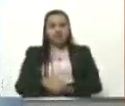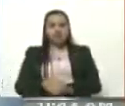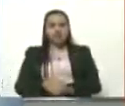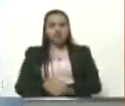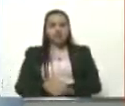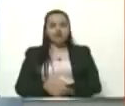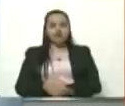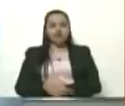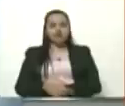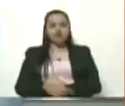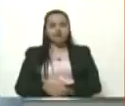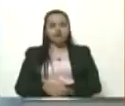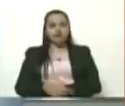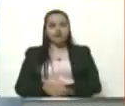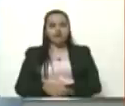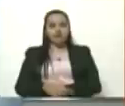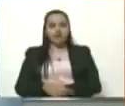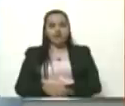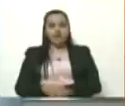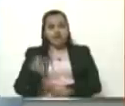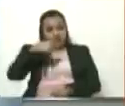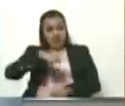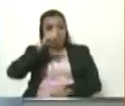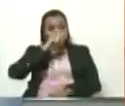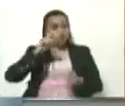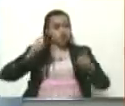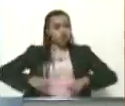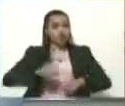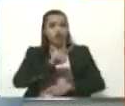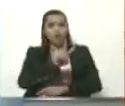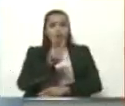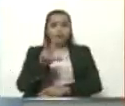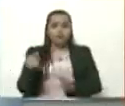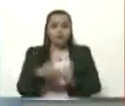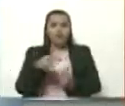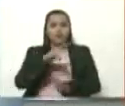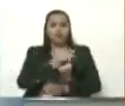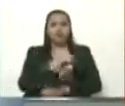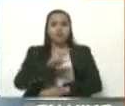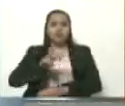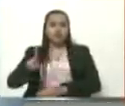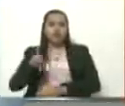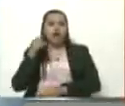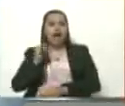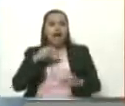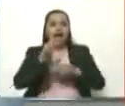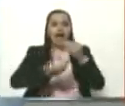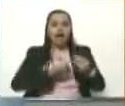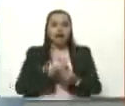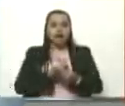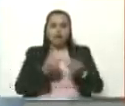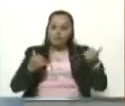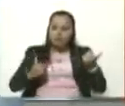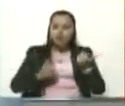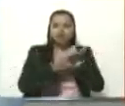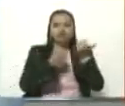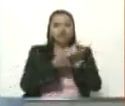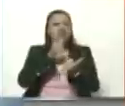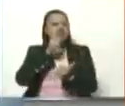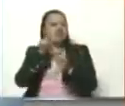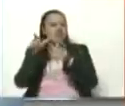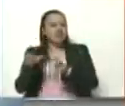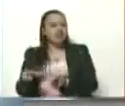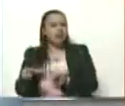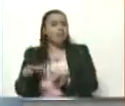va de este año 2021 hemos a bien realizado en favor repito de los